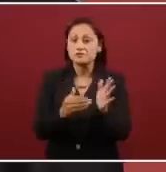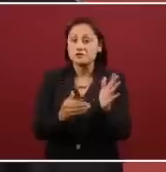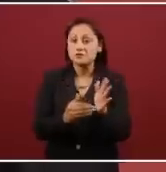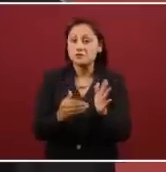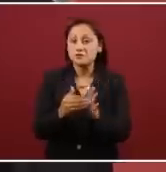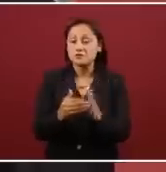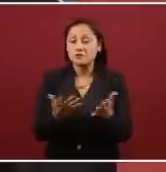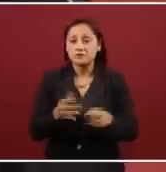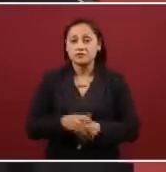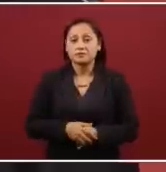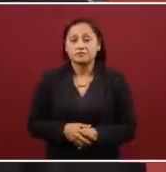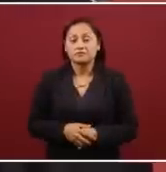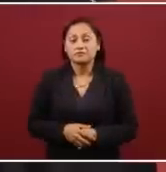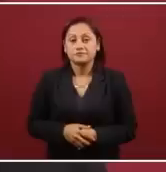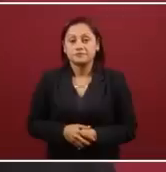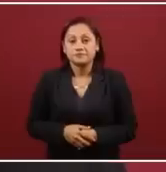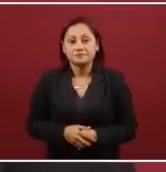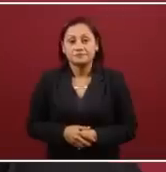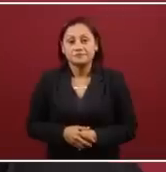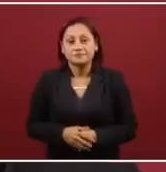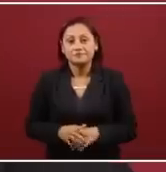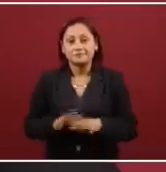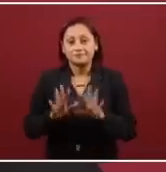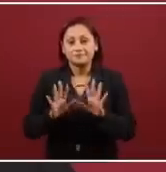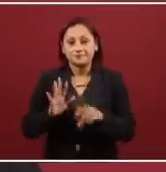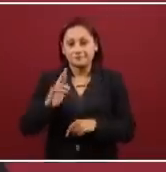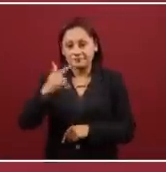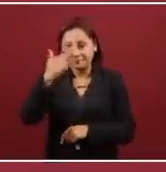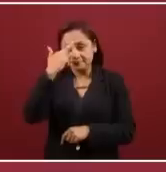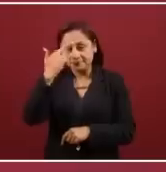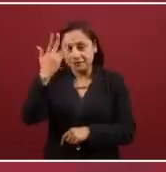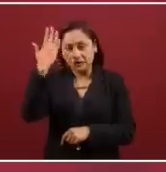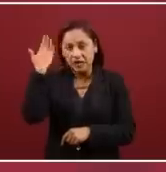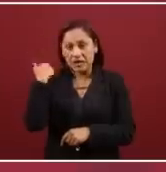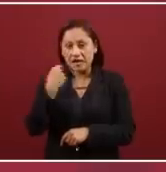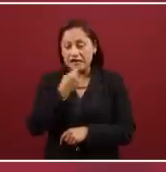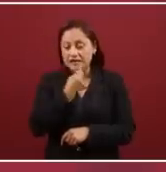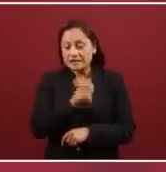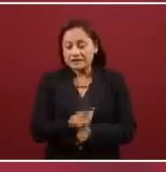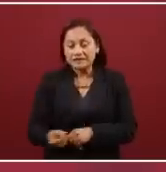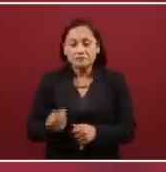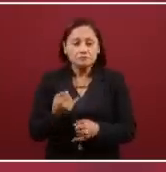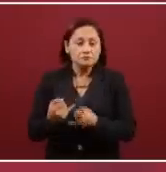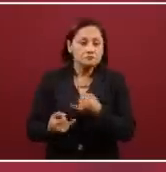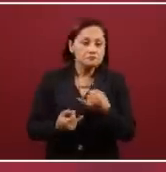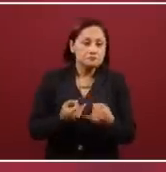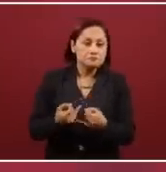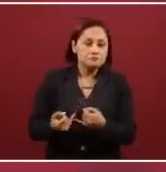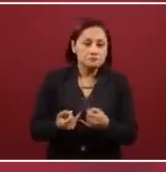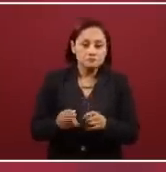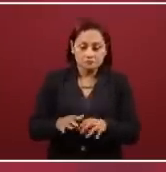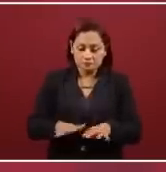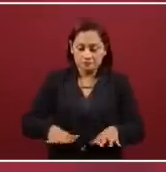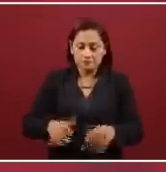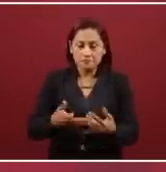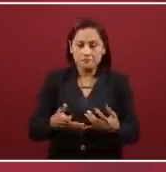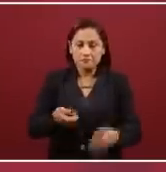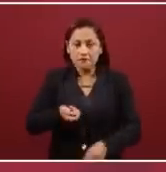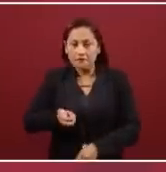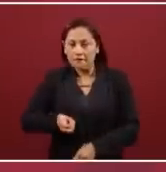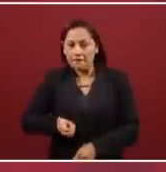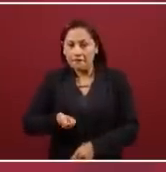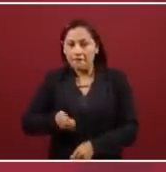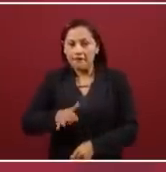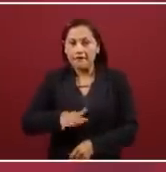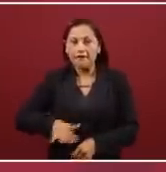Ahora sí que, como se decía antes, cuando estábamos niños y jugábamos a las canicas, nos iban